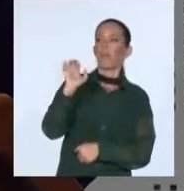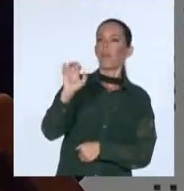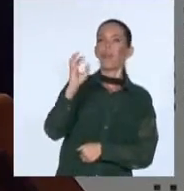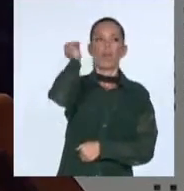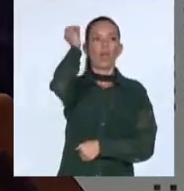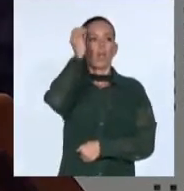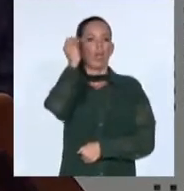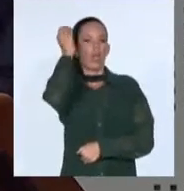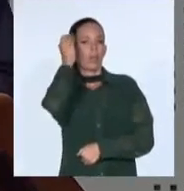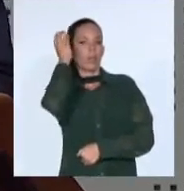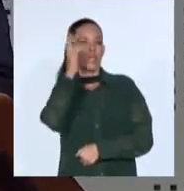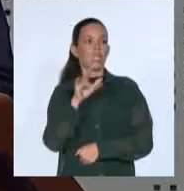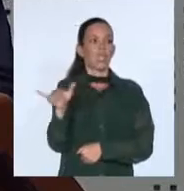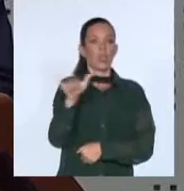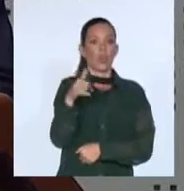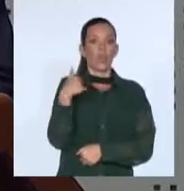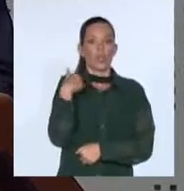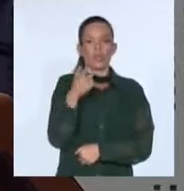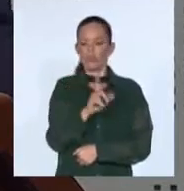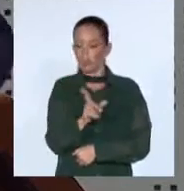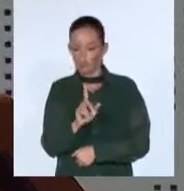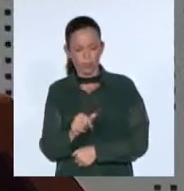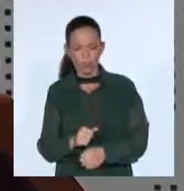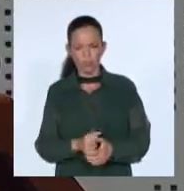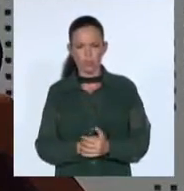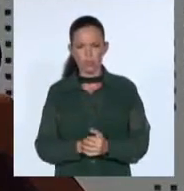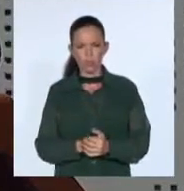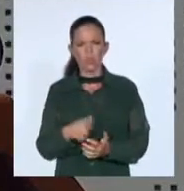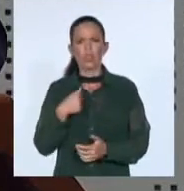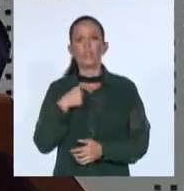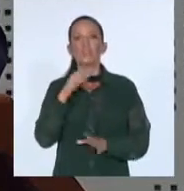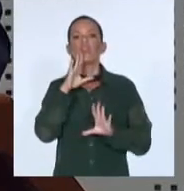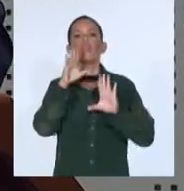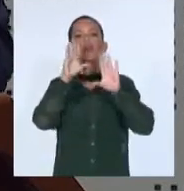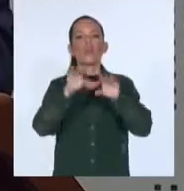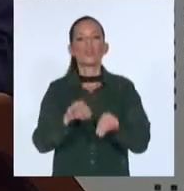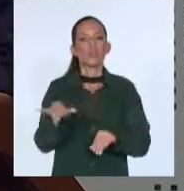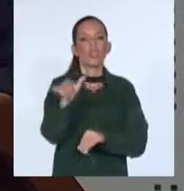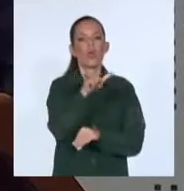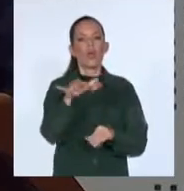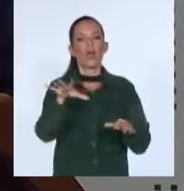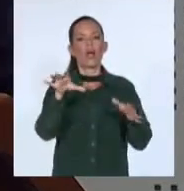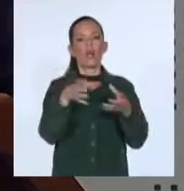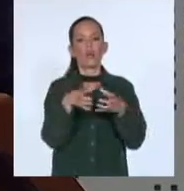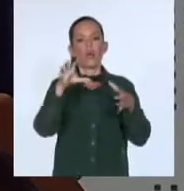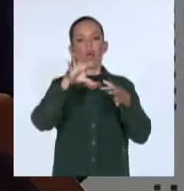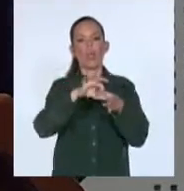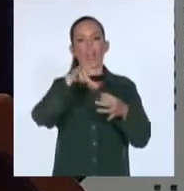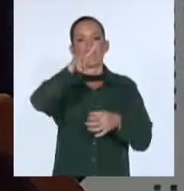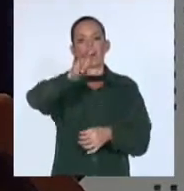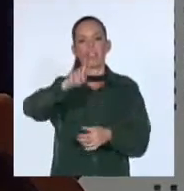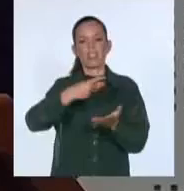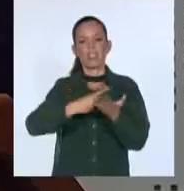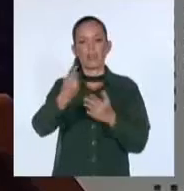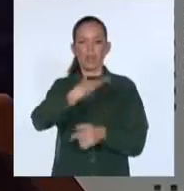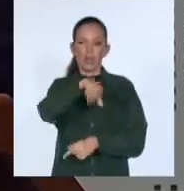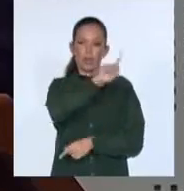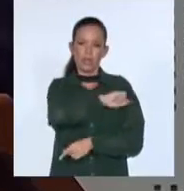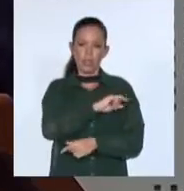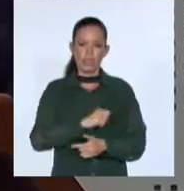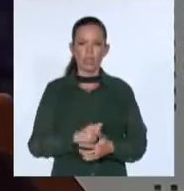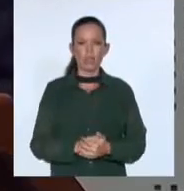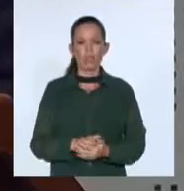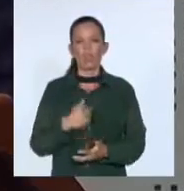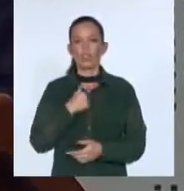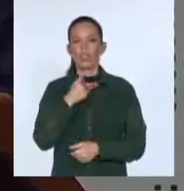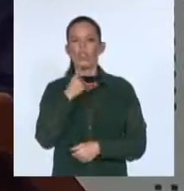lo mismo que yo. Lo dije en el G20 hace una semana y lo dije en el G7 en